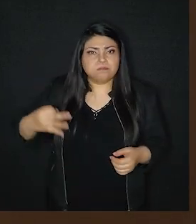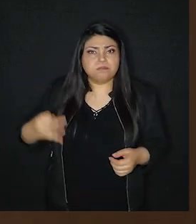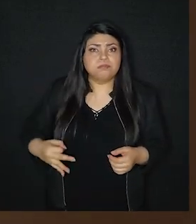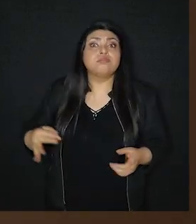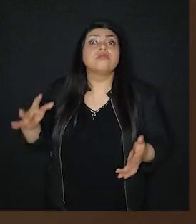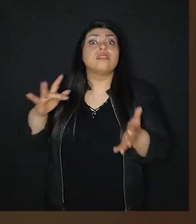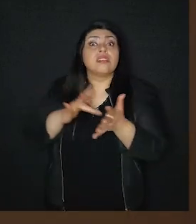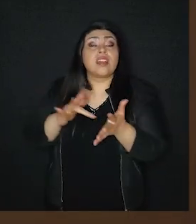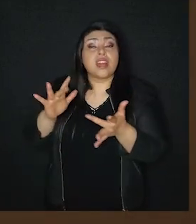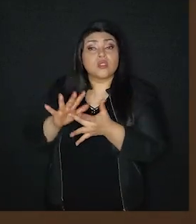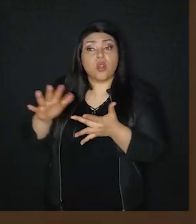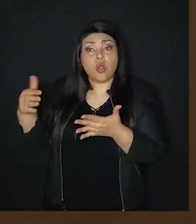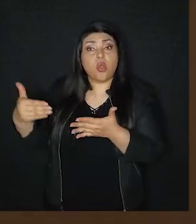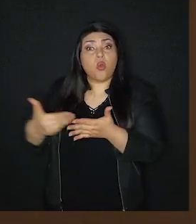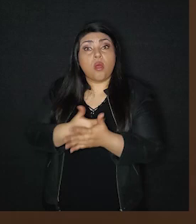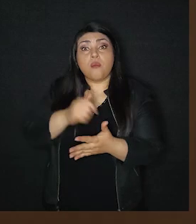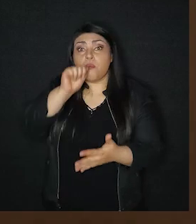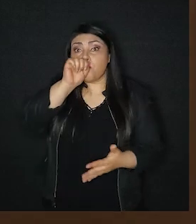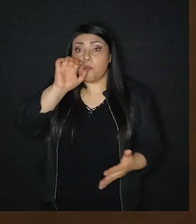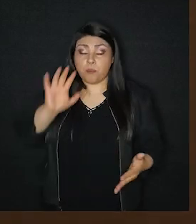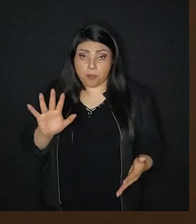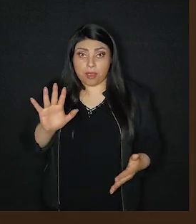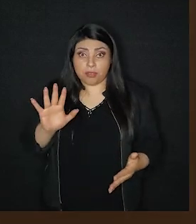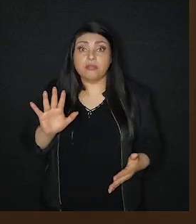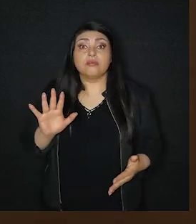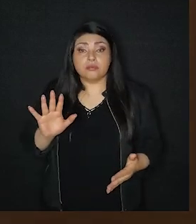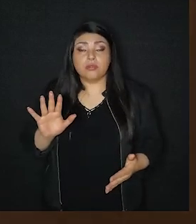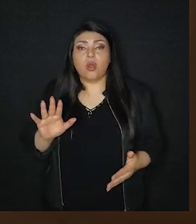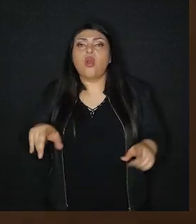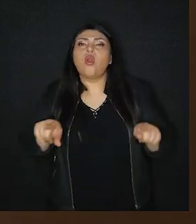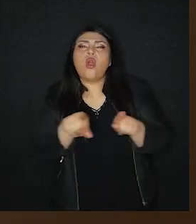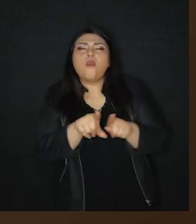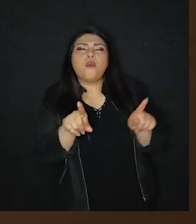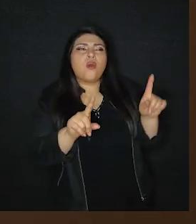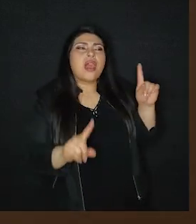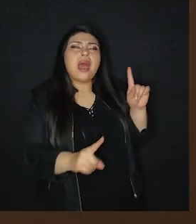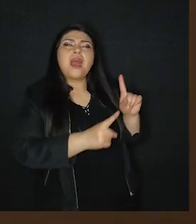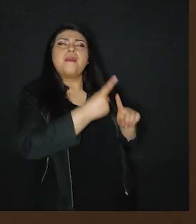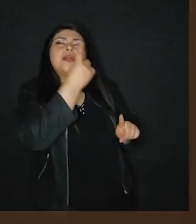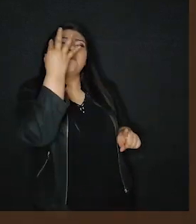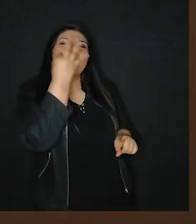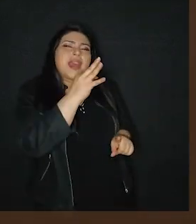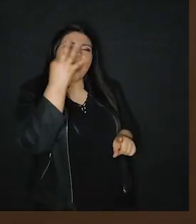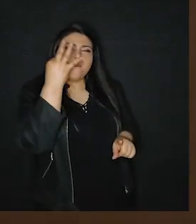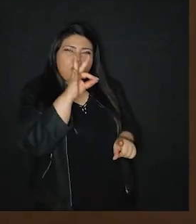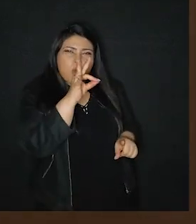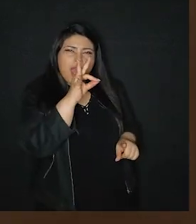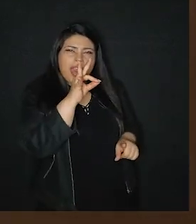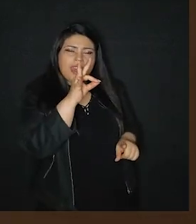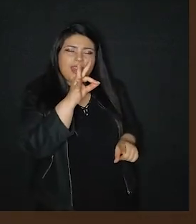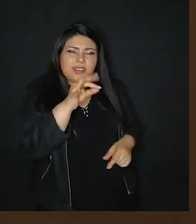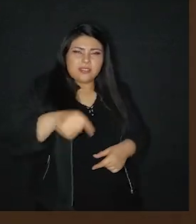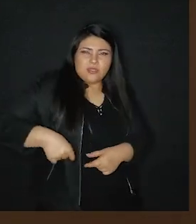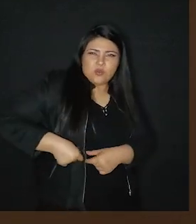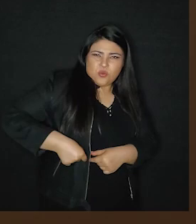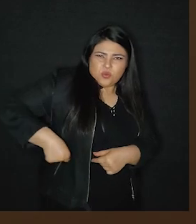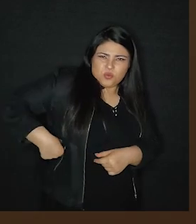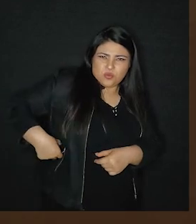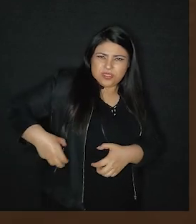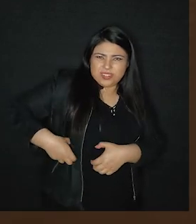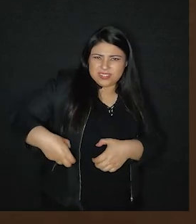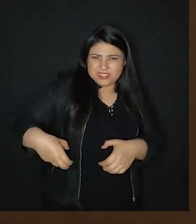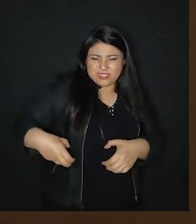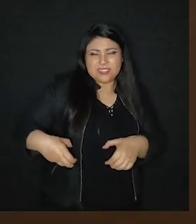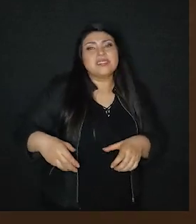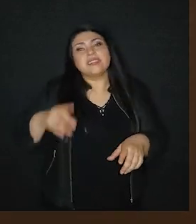pacto podés ver así como creo a Eva de la costilla de Adán cuando durmió cuando